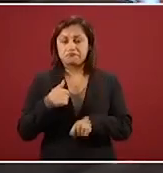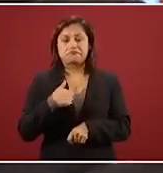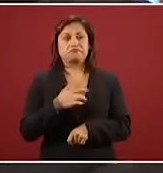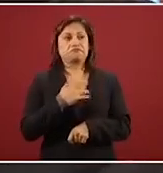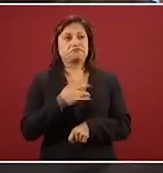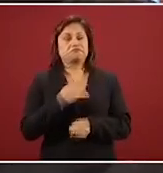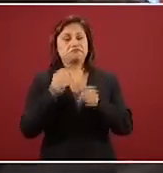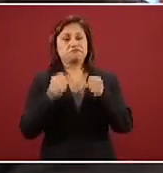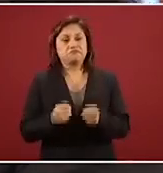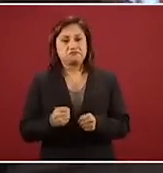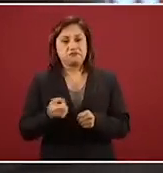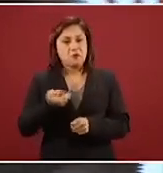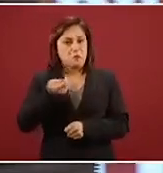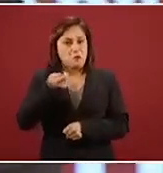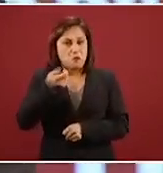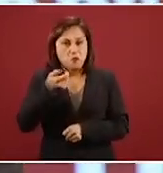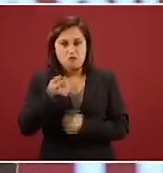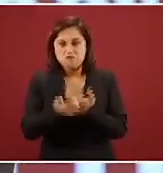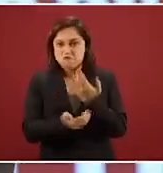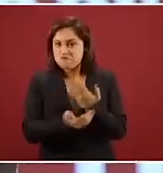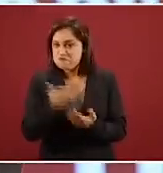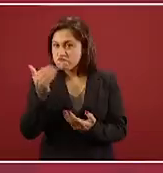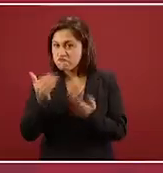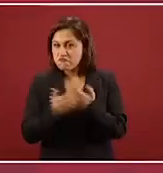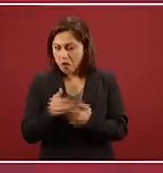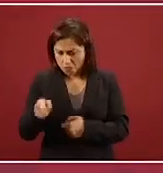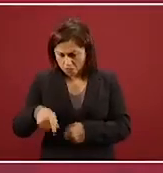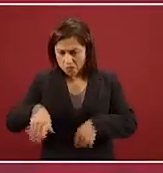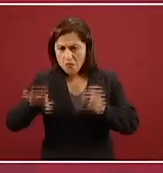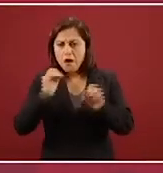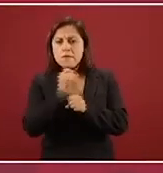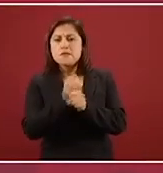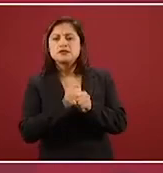fue mínimo. Van a encontrar más